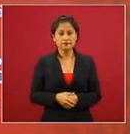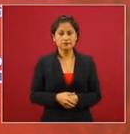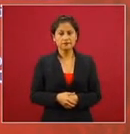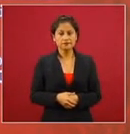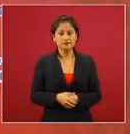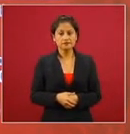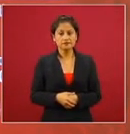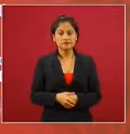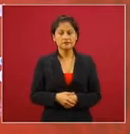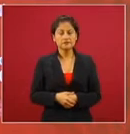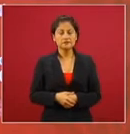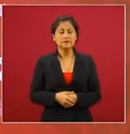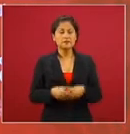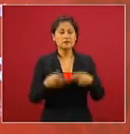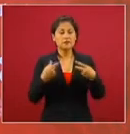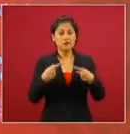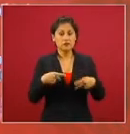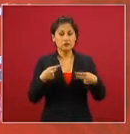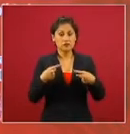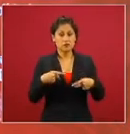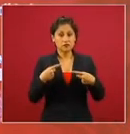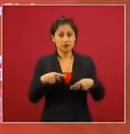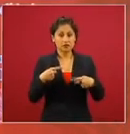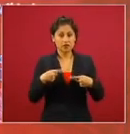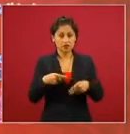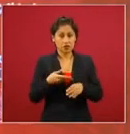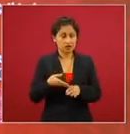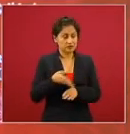los protagonistas de una transformación.